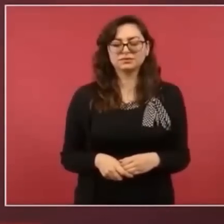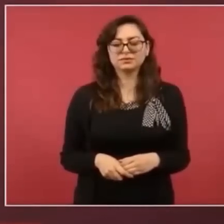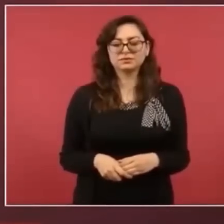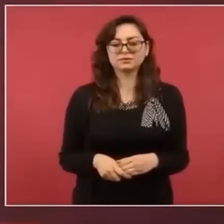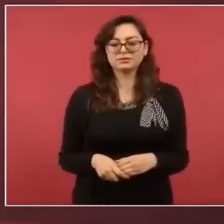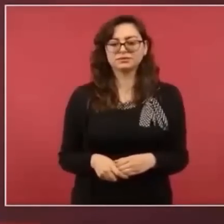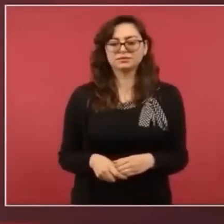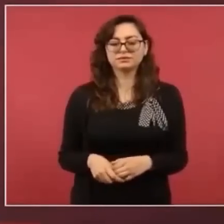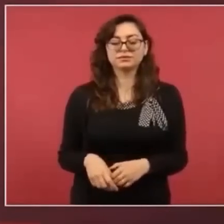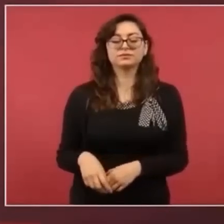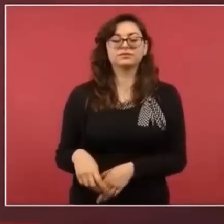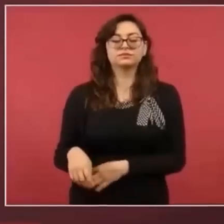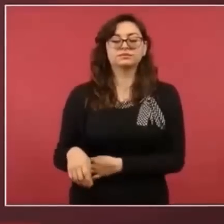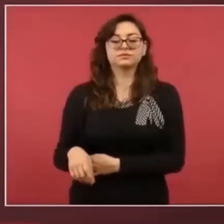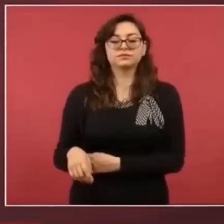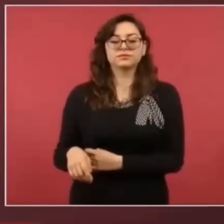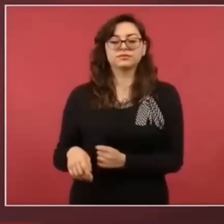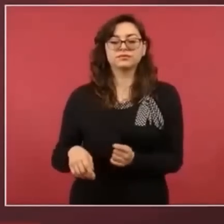la vinculación